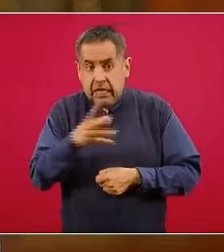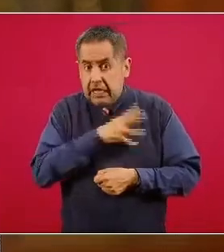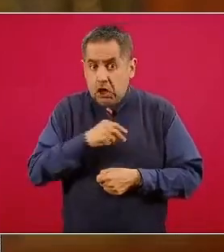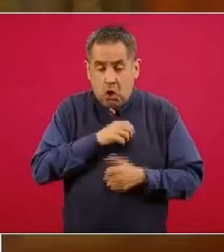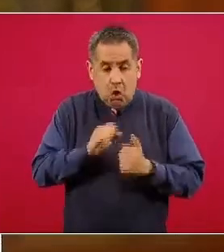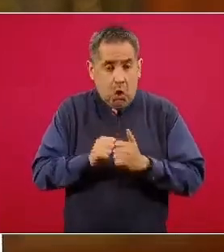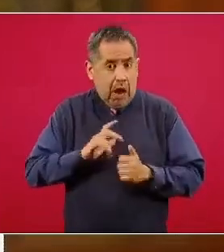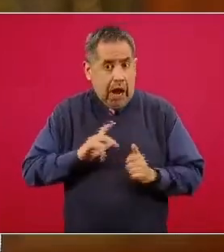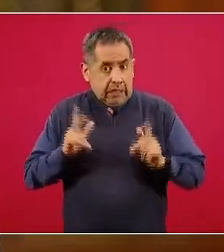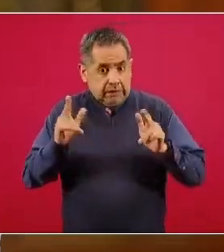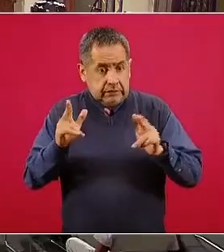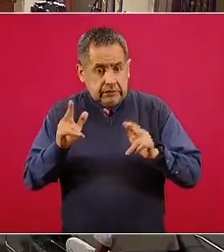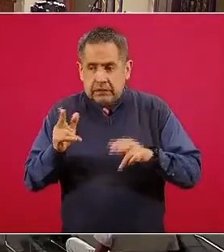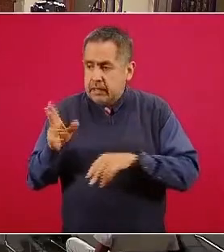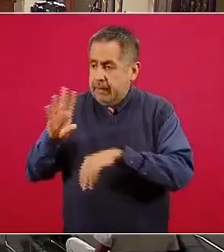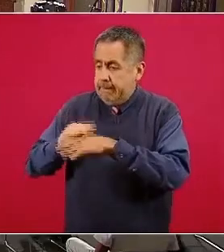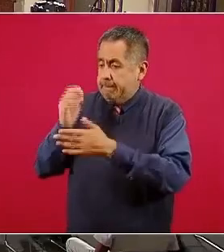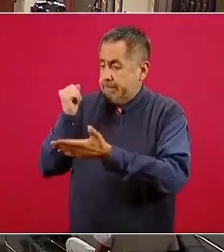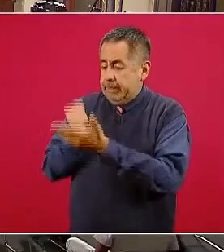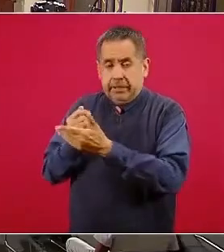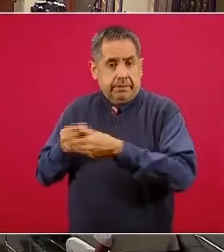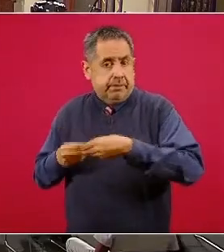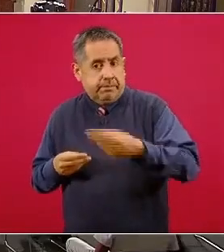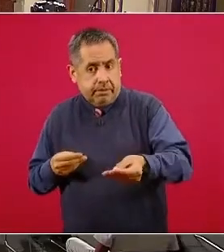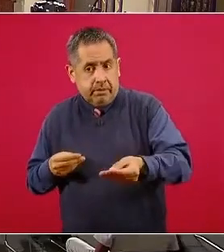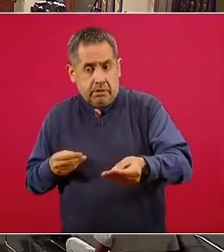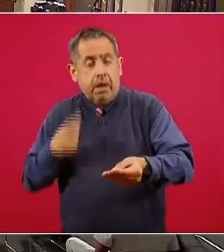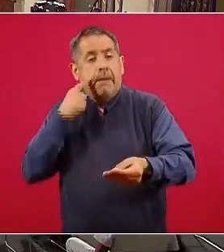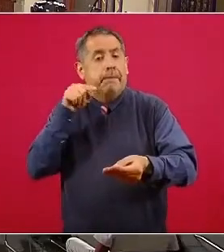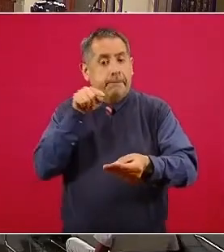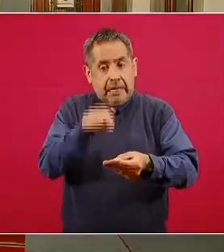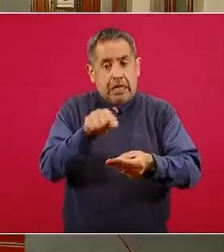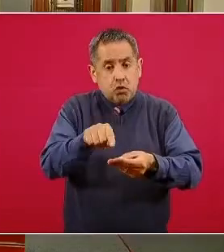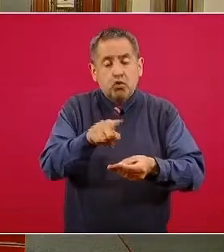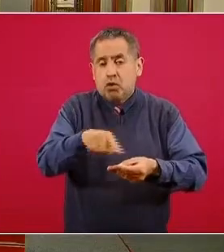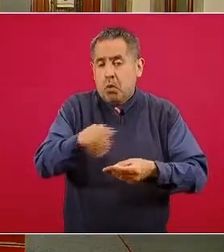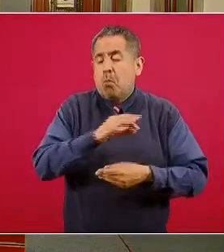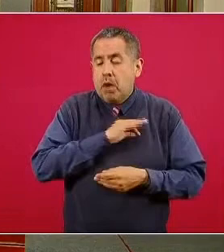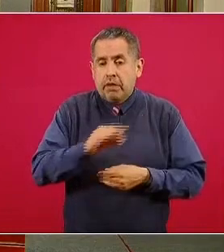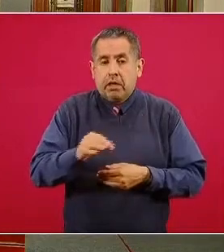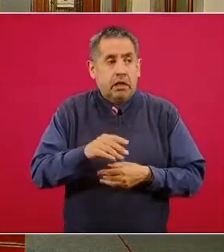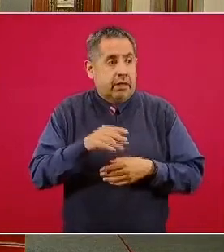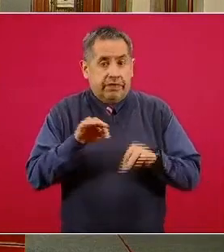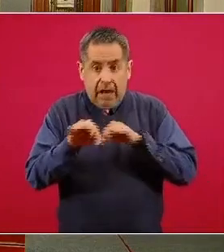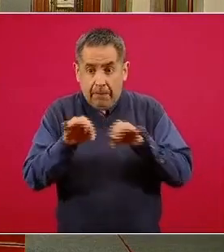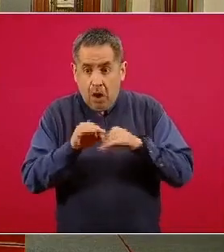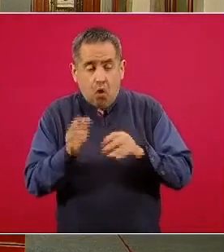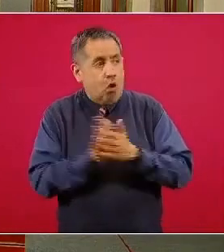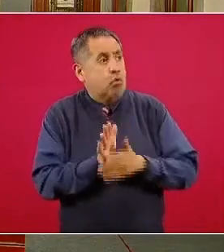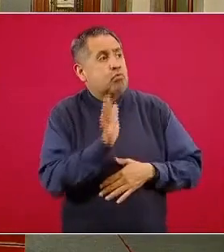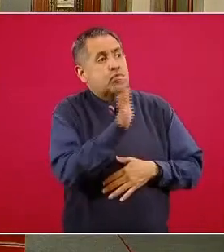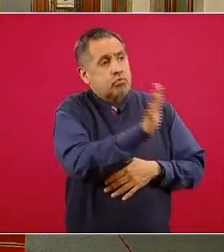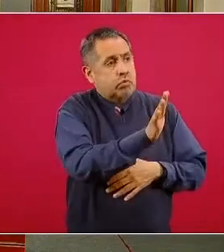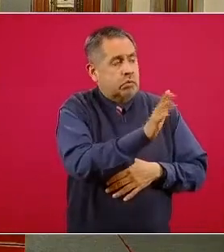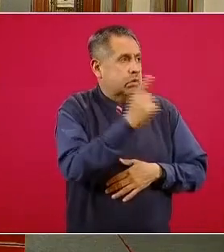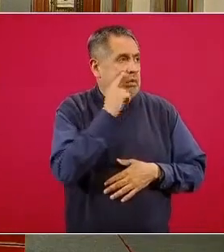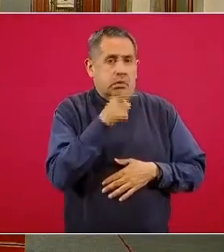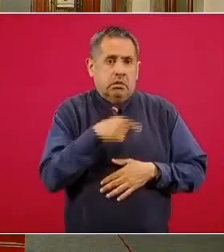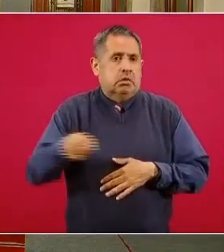hijos con cáncer. Es un permiso que les permite en sus trabajos poder